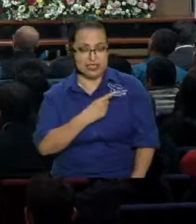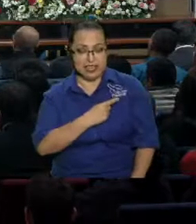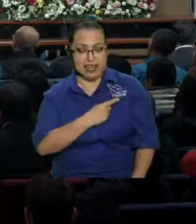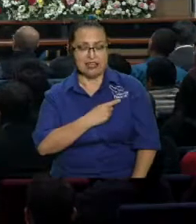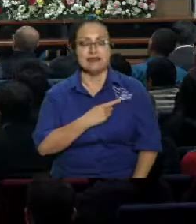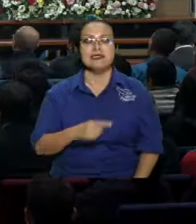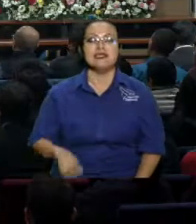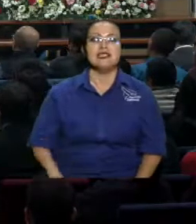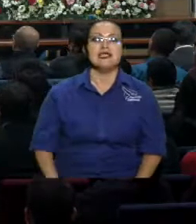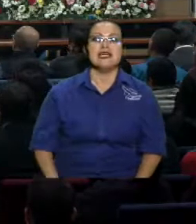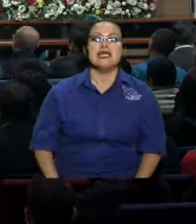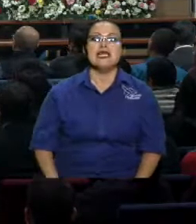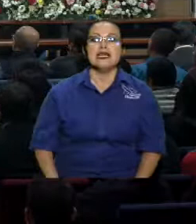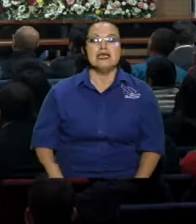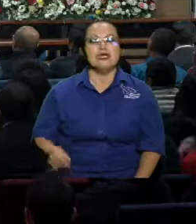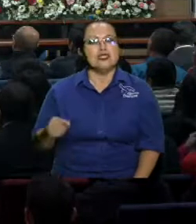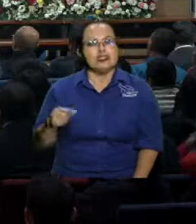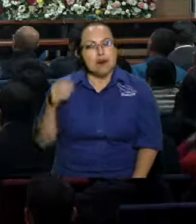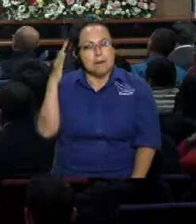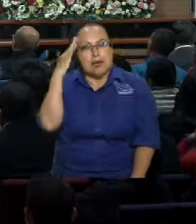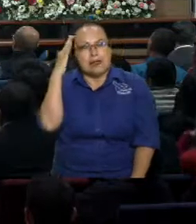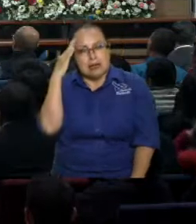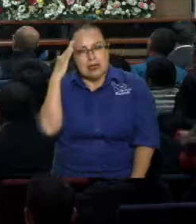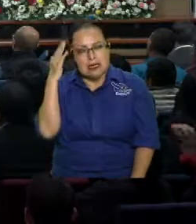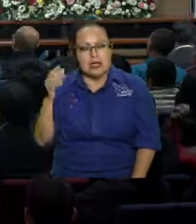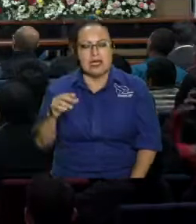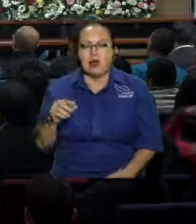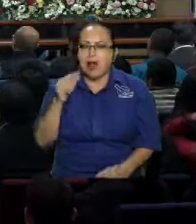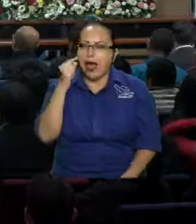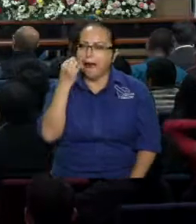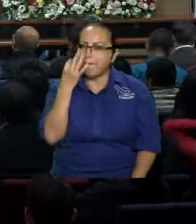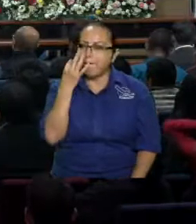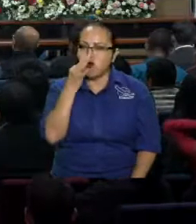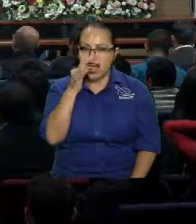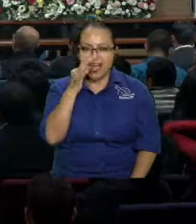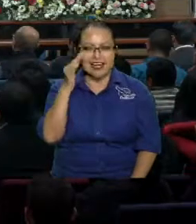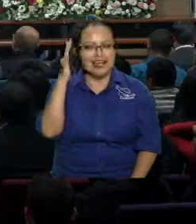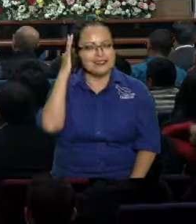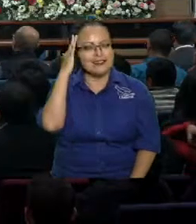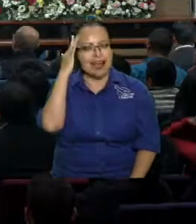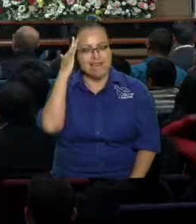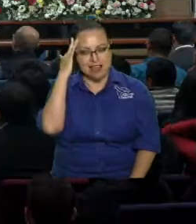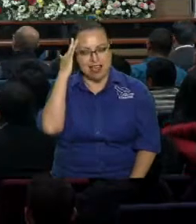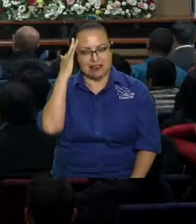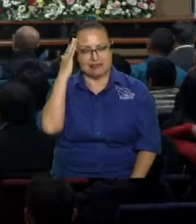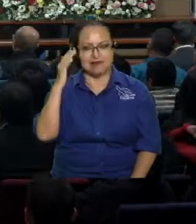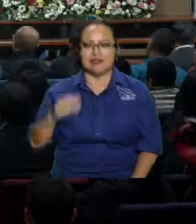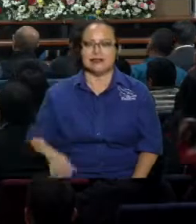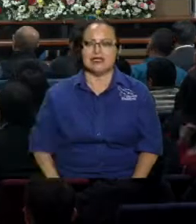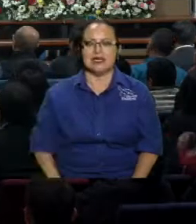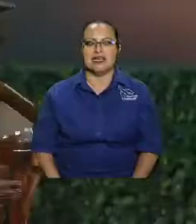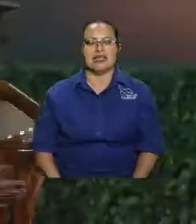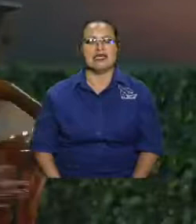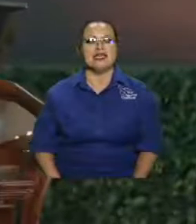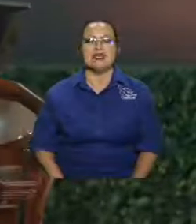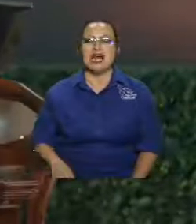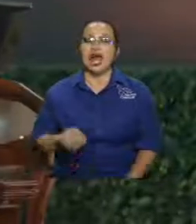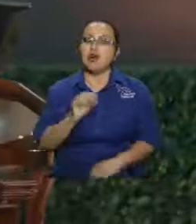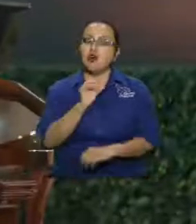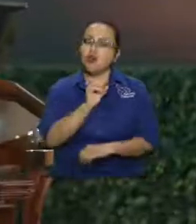despedida soltera una hermana de la iglesia, que era de las más sabias de la iglesia supuestamente en aquel tiempo, hace más, como 30